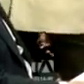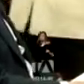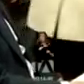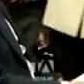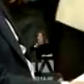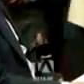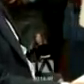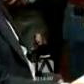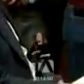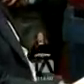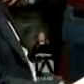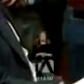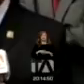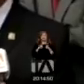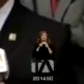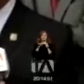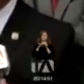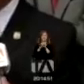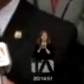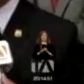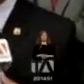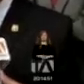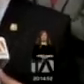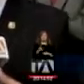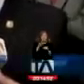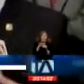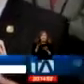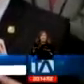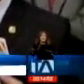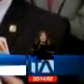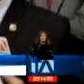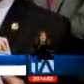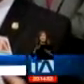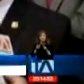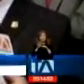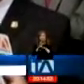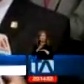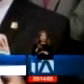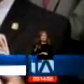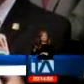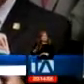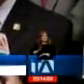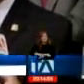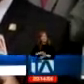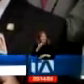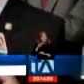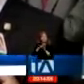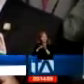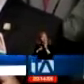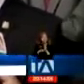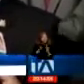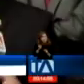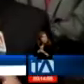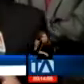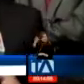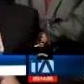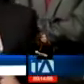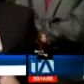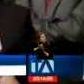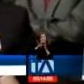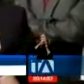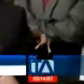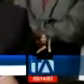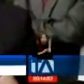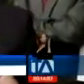candidatos esto sería ilegítimo. Se pretendía ver la cara al pueblo del Ecuador con una reglamentación que contenía un